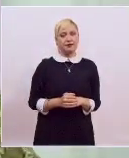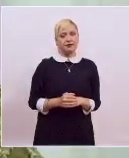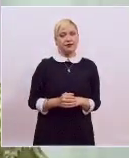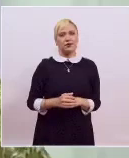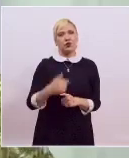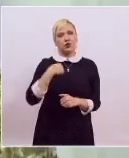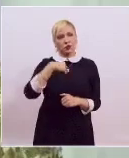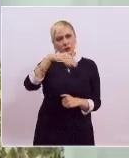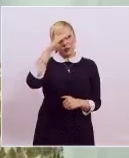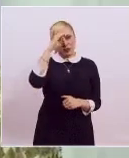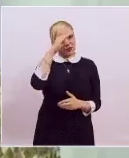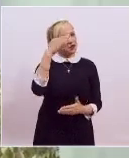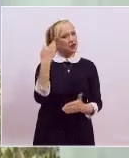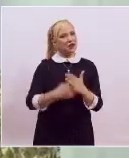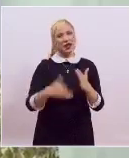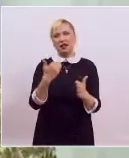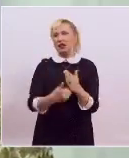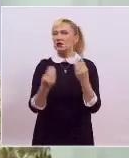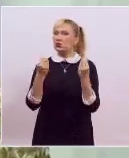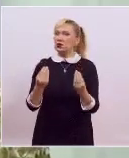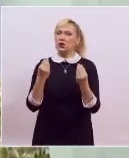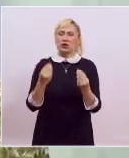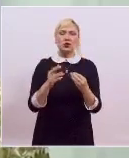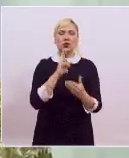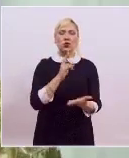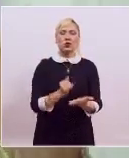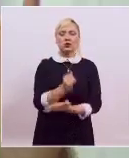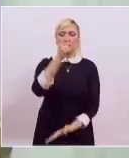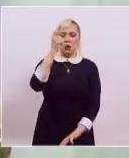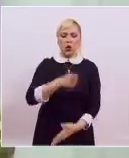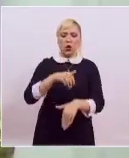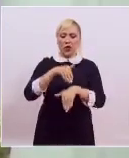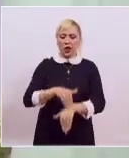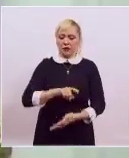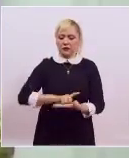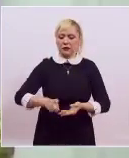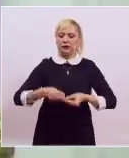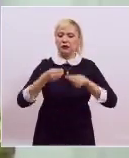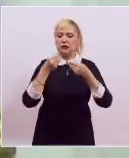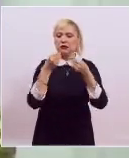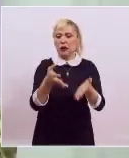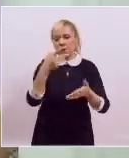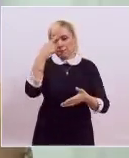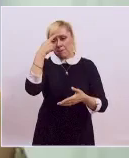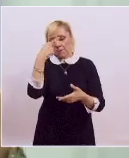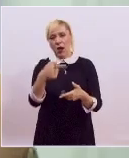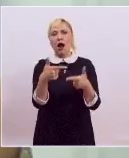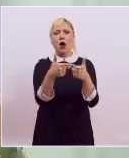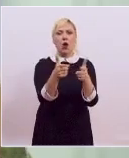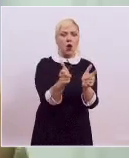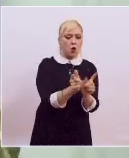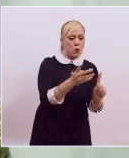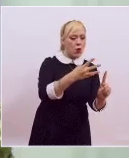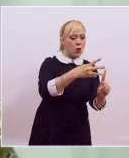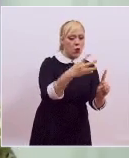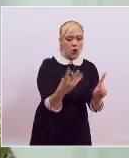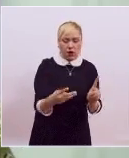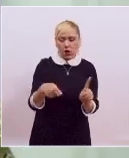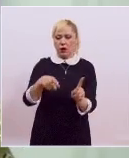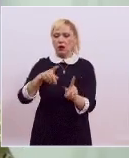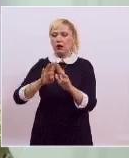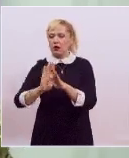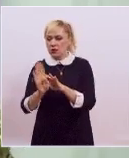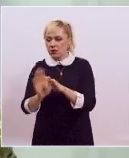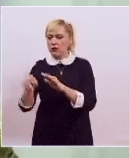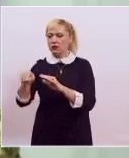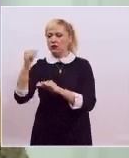Y creo que nos falta mucho también en los avances jurisprudenciales para hacer un cruce interseccional entre toda la parte de derechos de